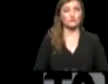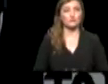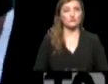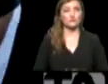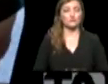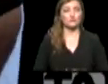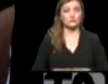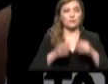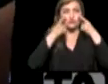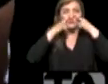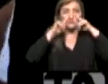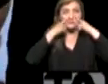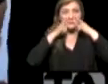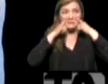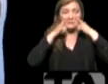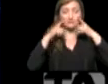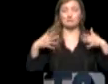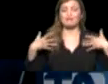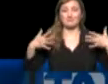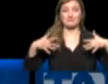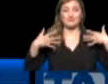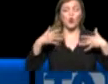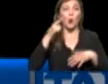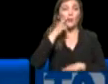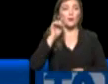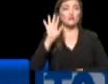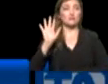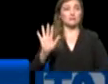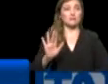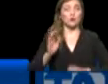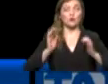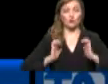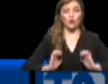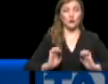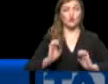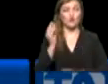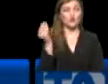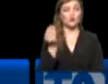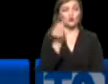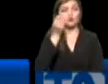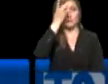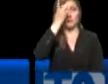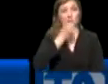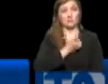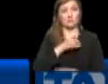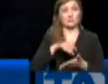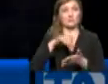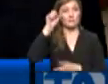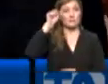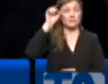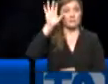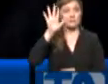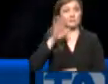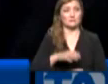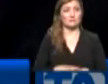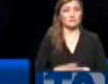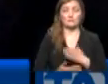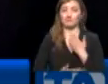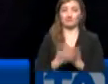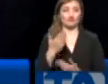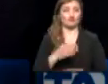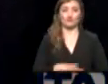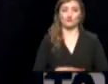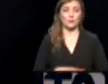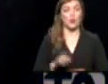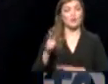En medio de lágrimas, de alegría y orgullo, el padre de Andrea destaca el esfuerzo de esta joven que decidió estudiar cine. Fue fácil, todo empezó